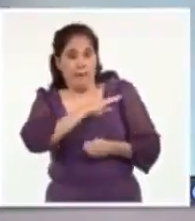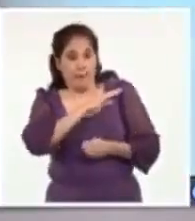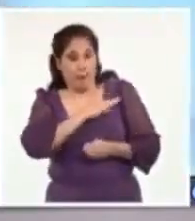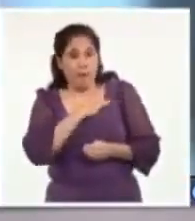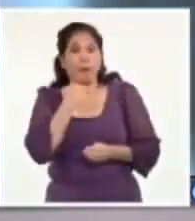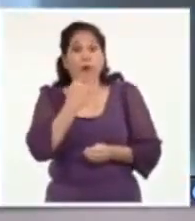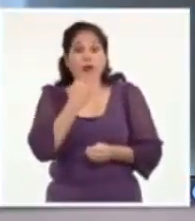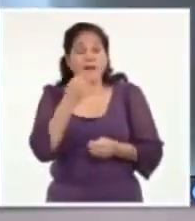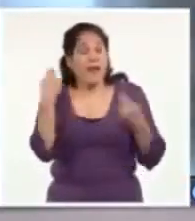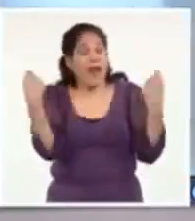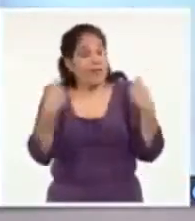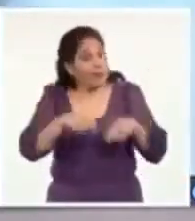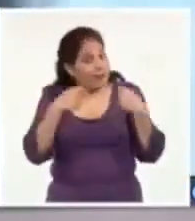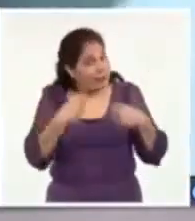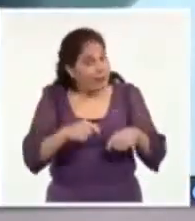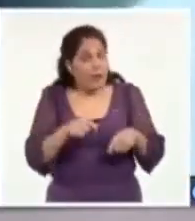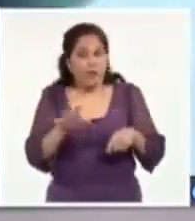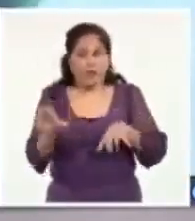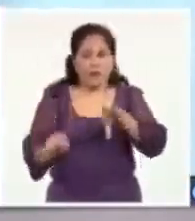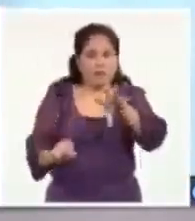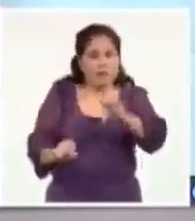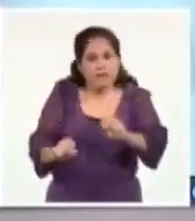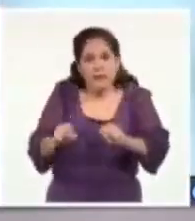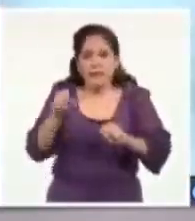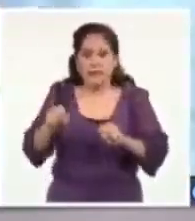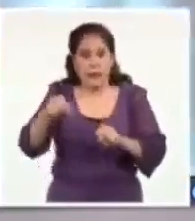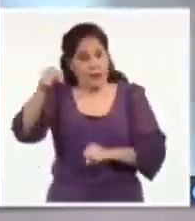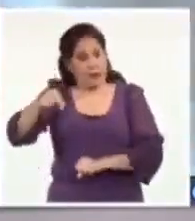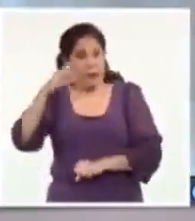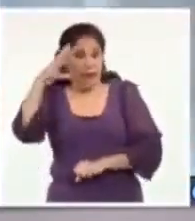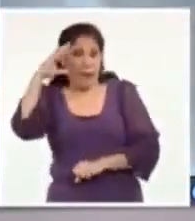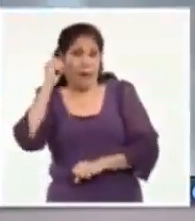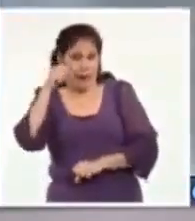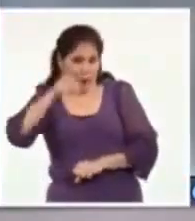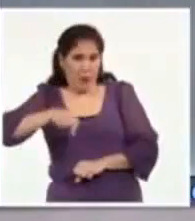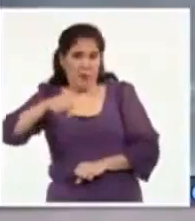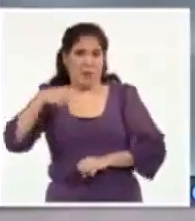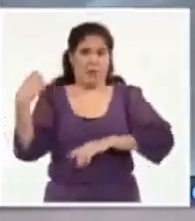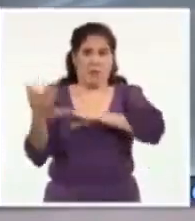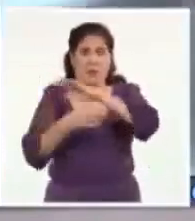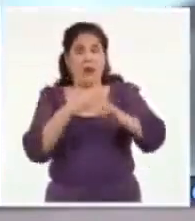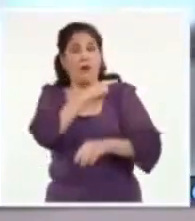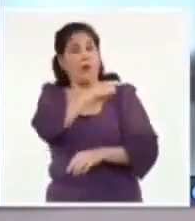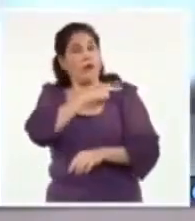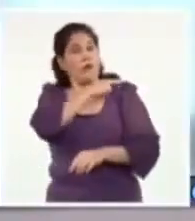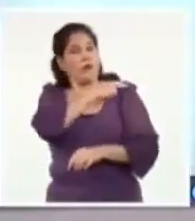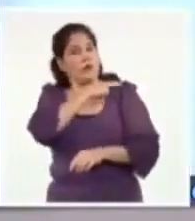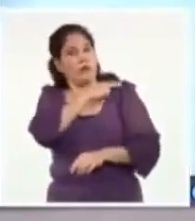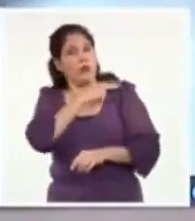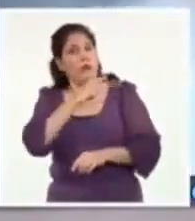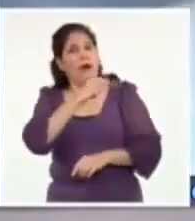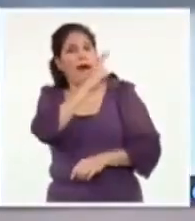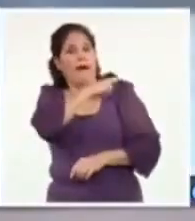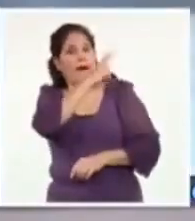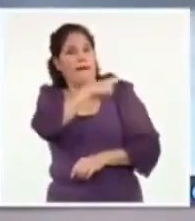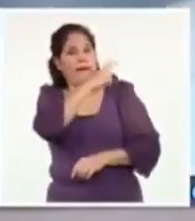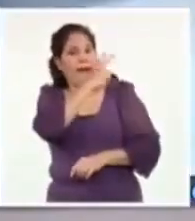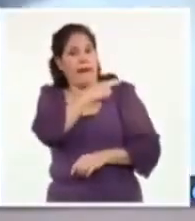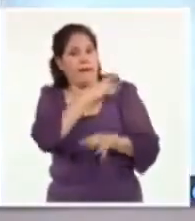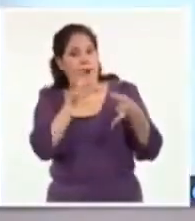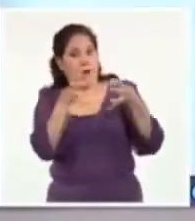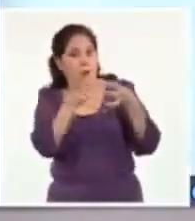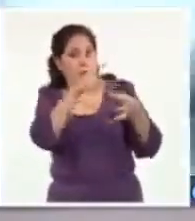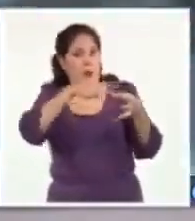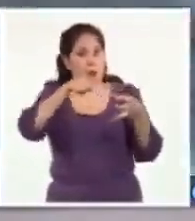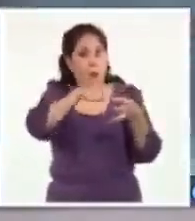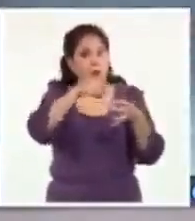orden que tienen un grupo Leal al bolsonarismo lo vimos hoy también ciertos funcionarios públicos como el alcalde del Distrito Federal donde